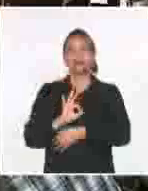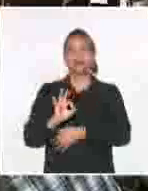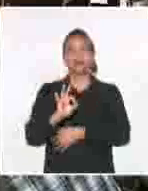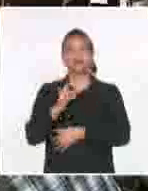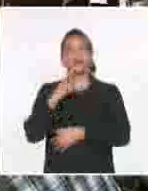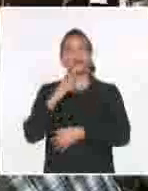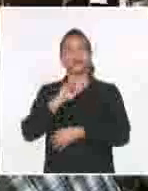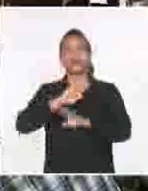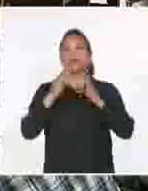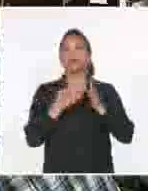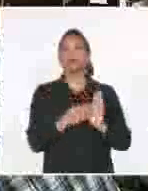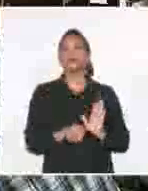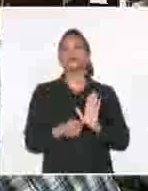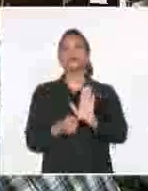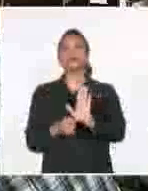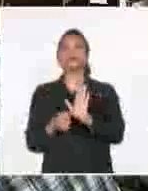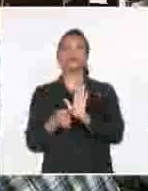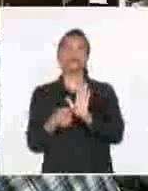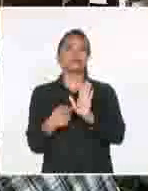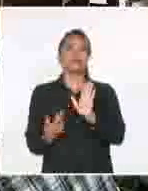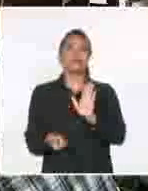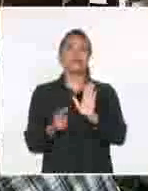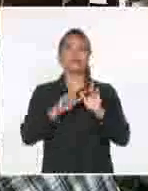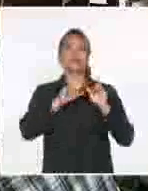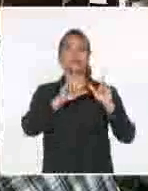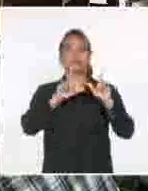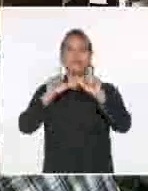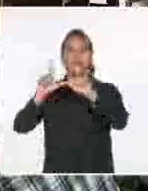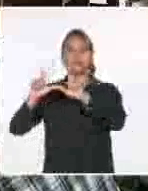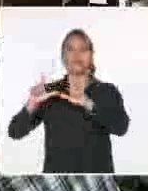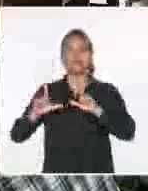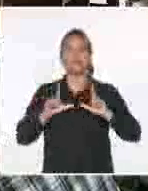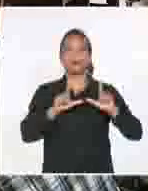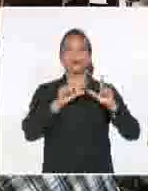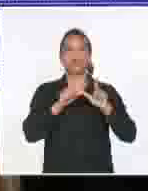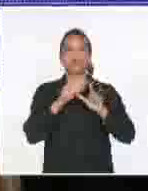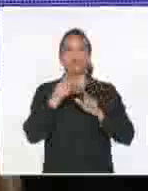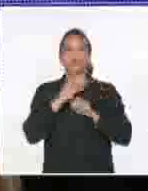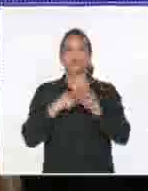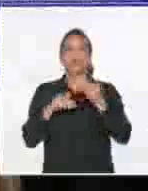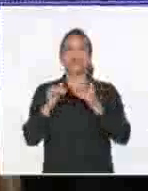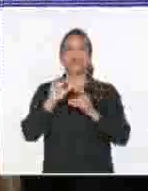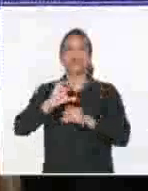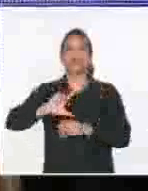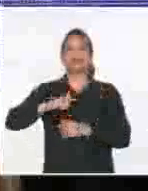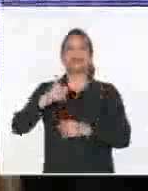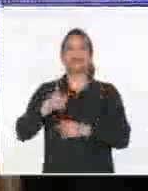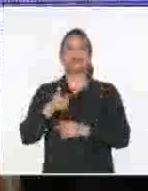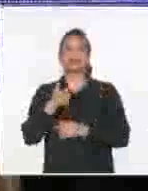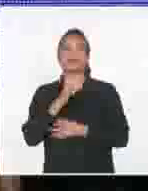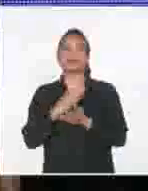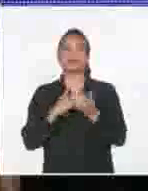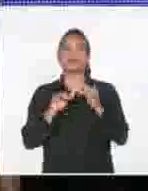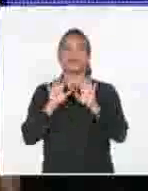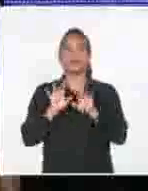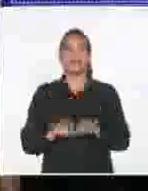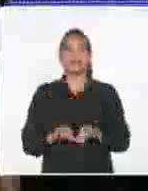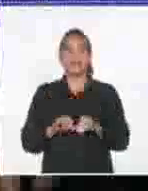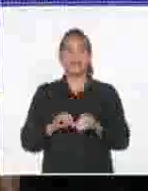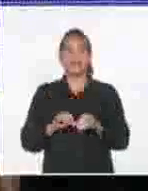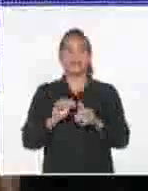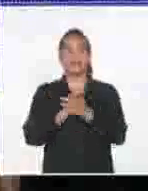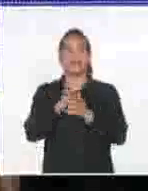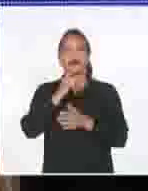que presenté incluso imágenes del subsecretario de Estado Mallory alentando a